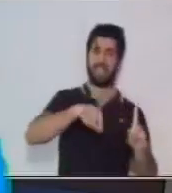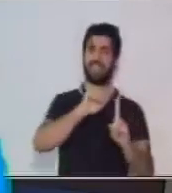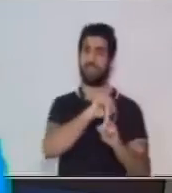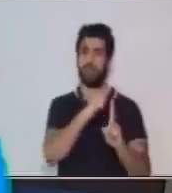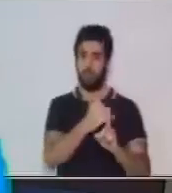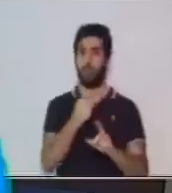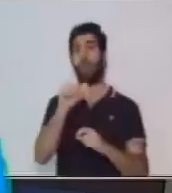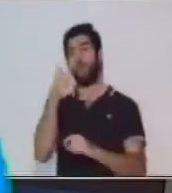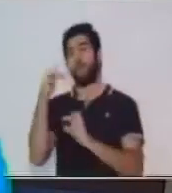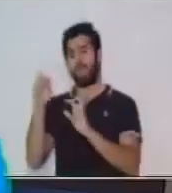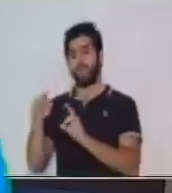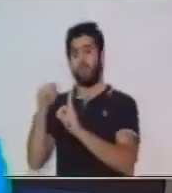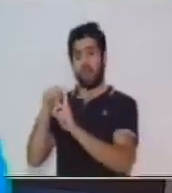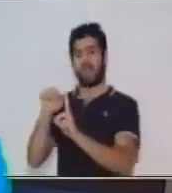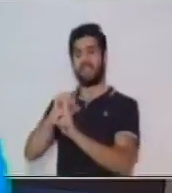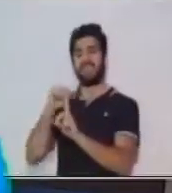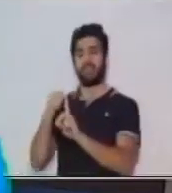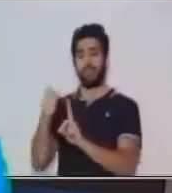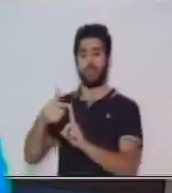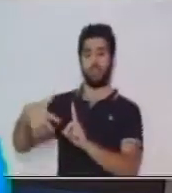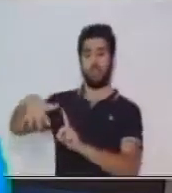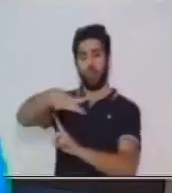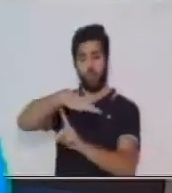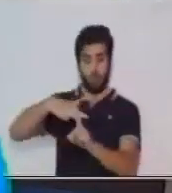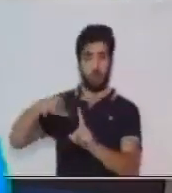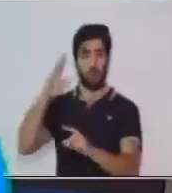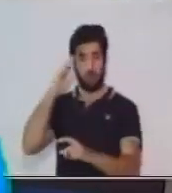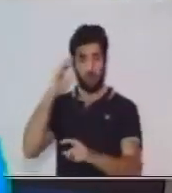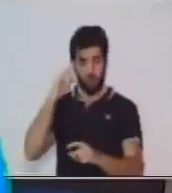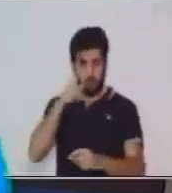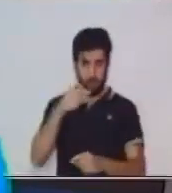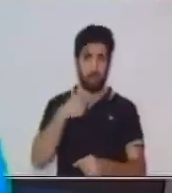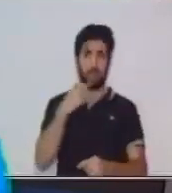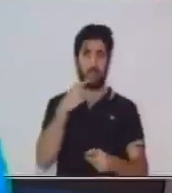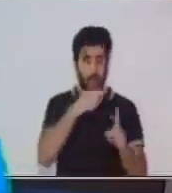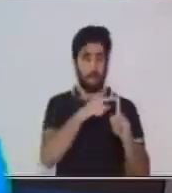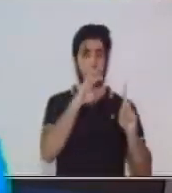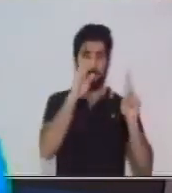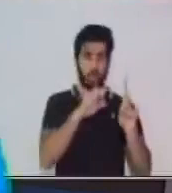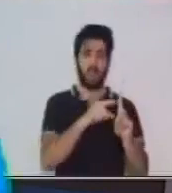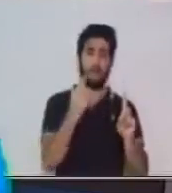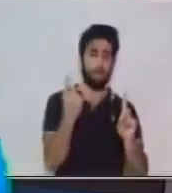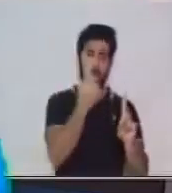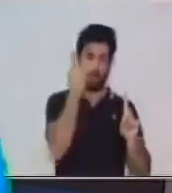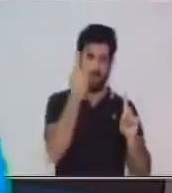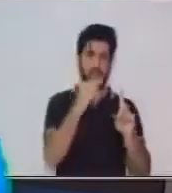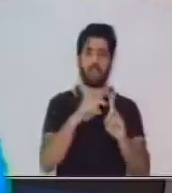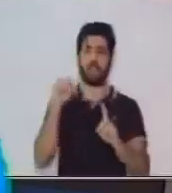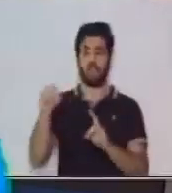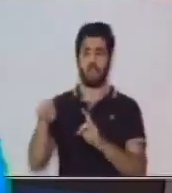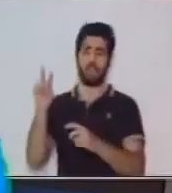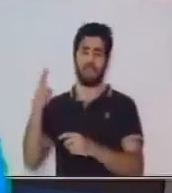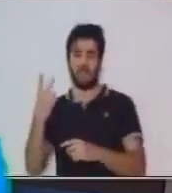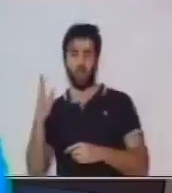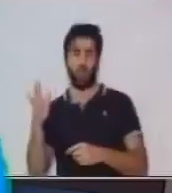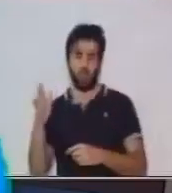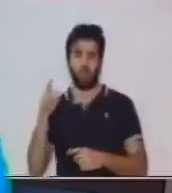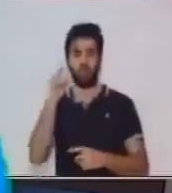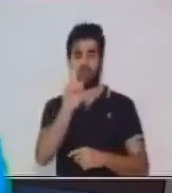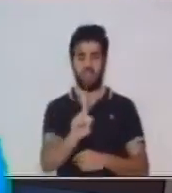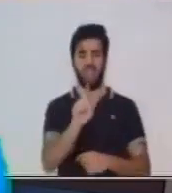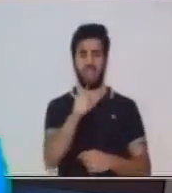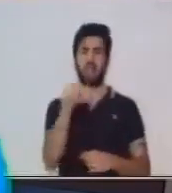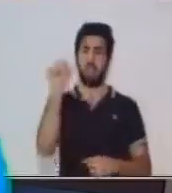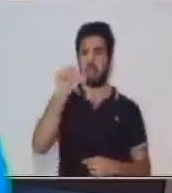anteriormente que hay personajes principales, personajes secundarios, antagonistas, personajes